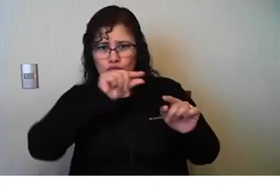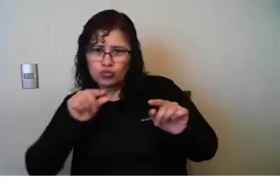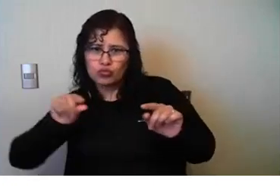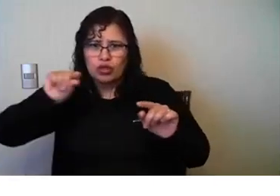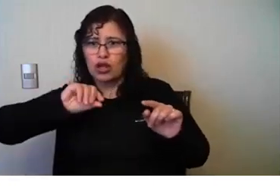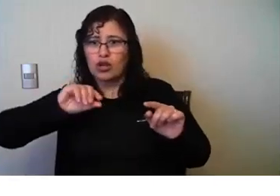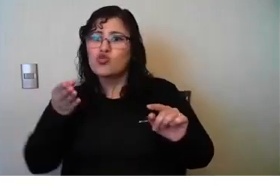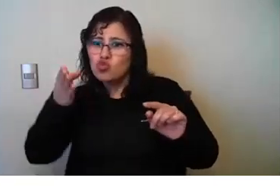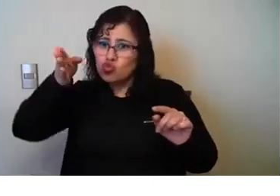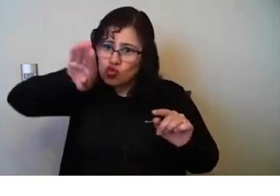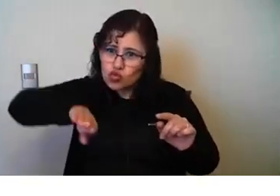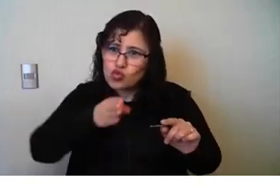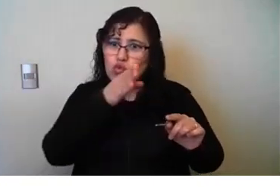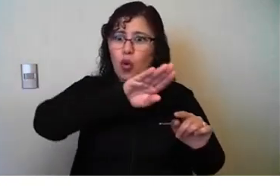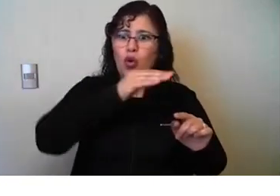que es el surco lateral.